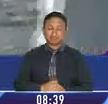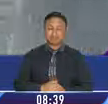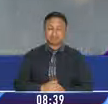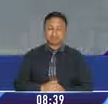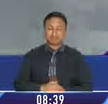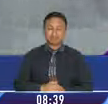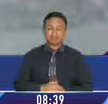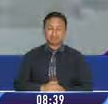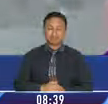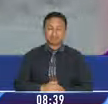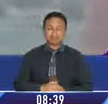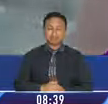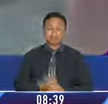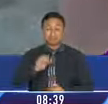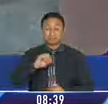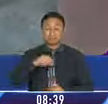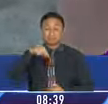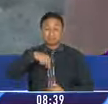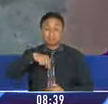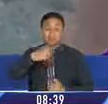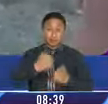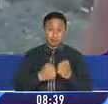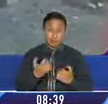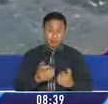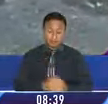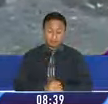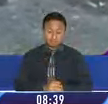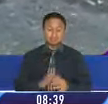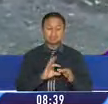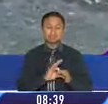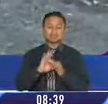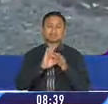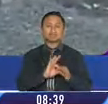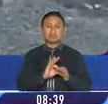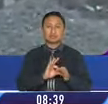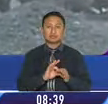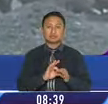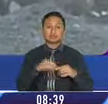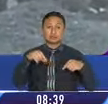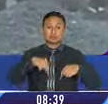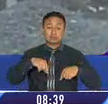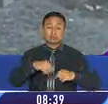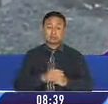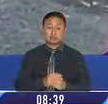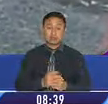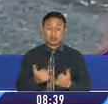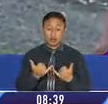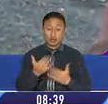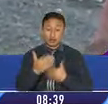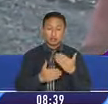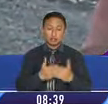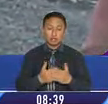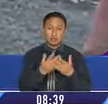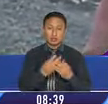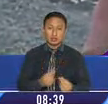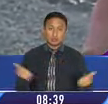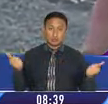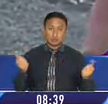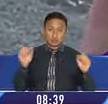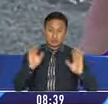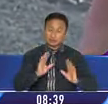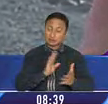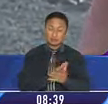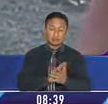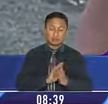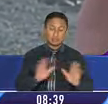amén. Perfecto. Esa es la situación, amigos televidentes y compañeros. El drama se terminará ya en las próximas horas cuando el cuerpo sea sacado